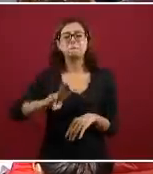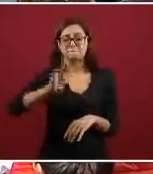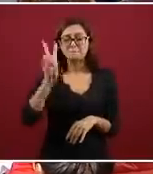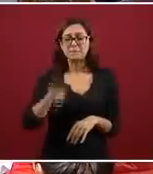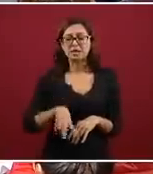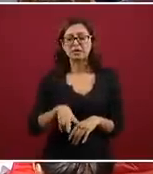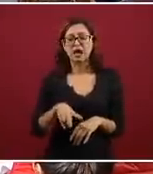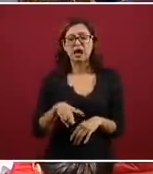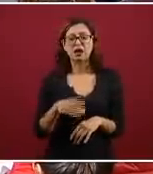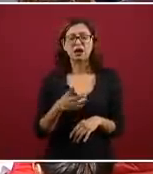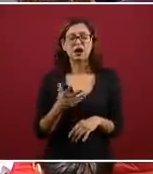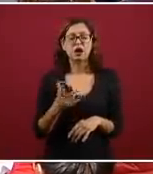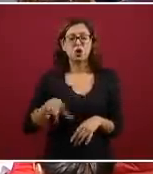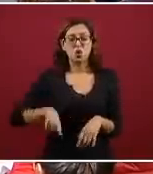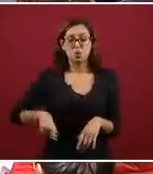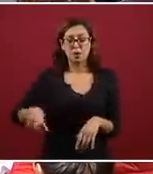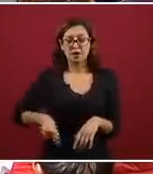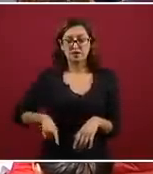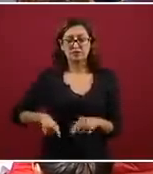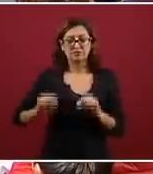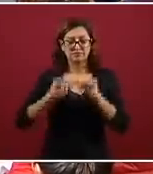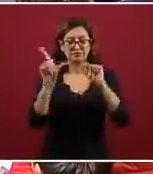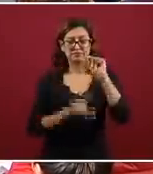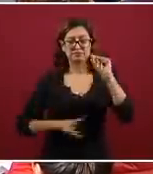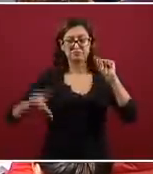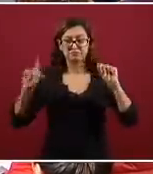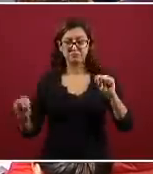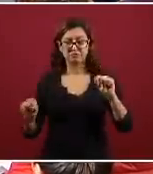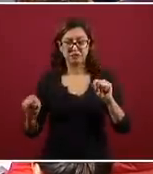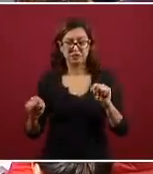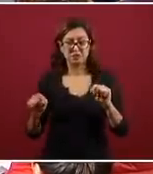mexicano ha dejado de ser